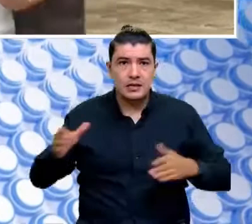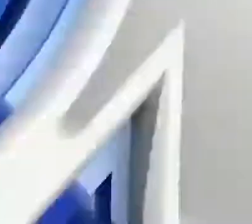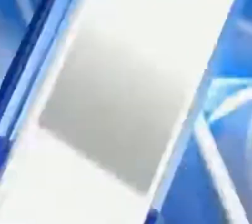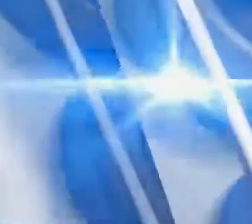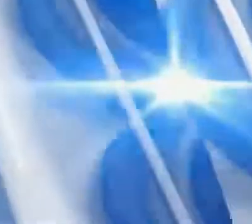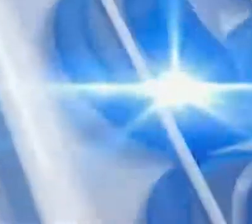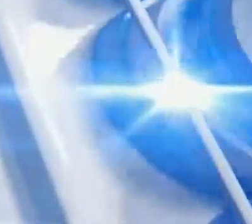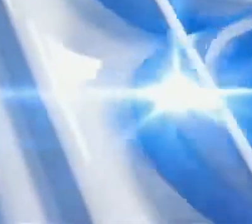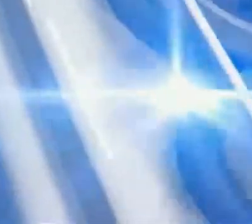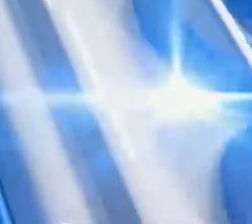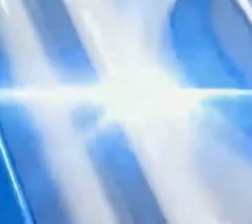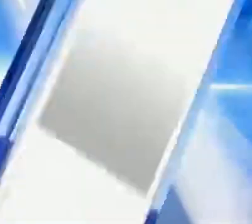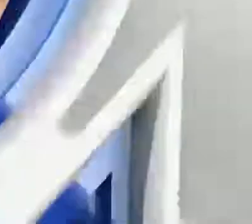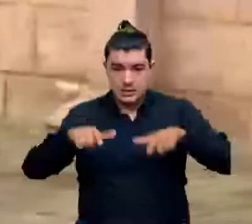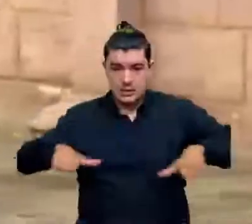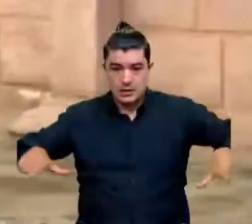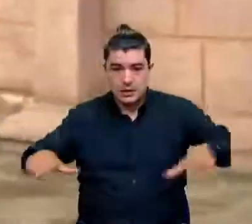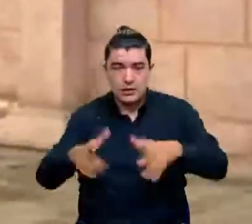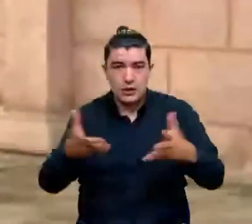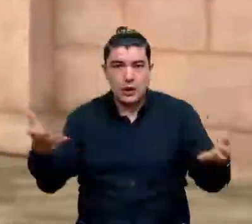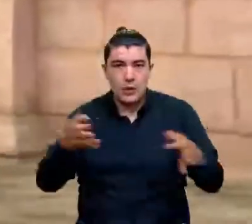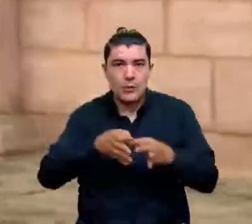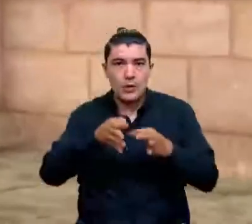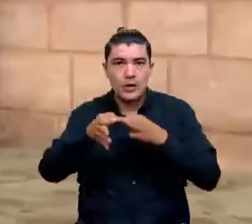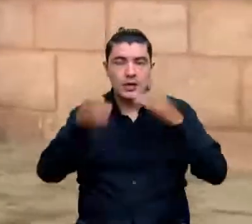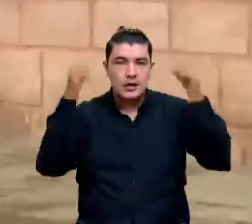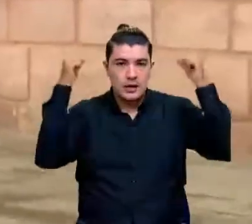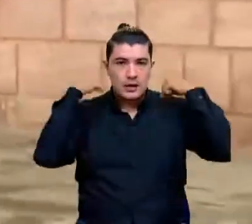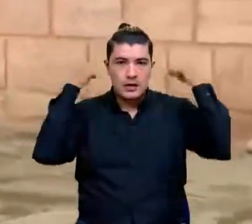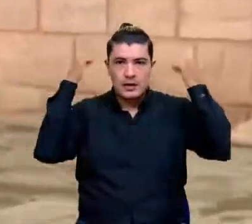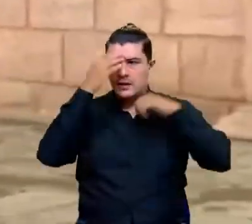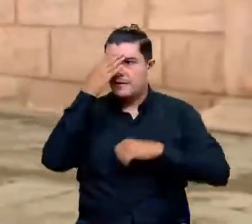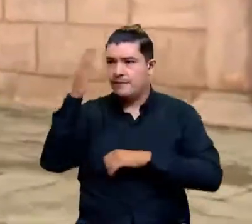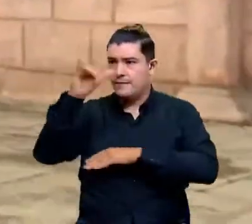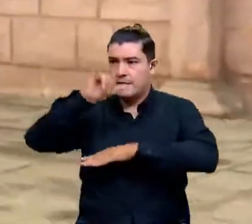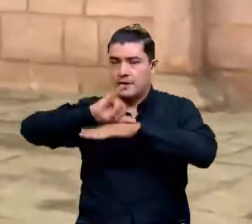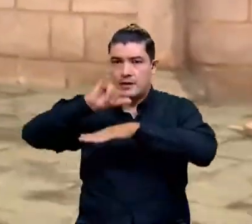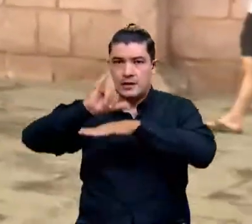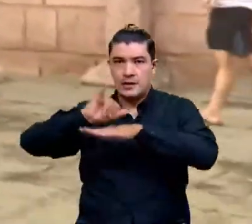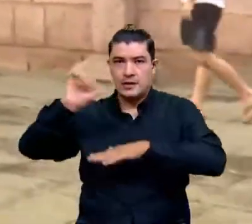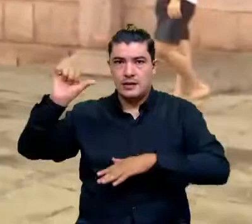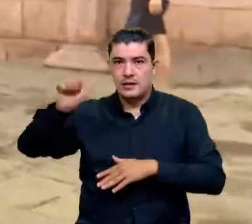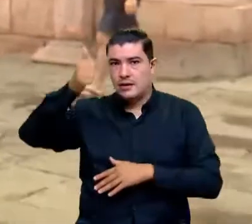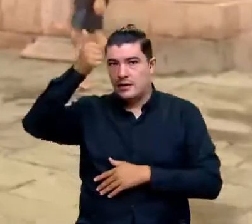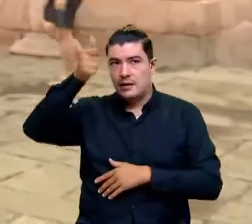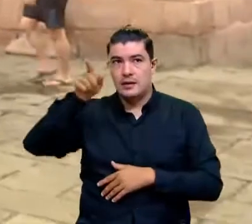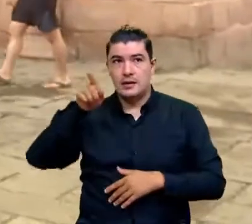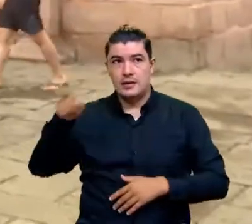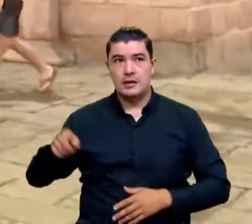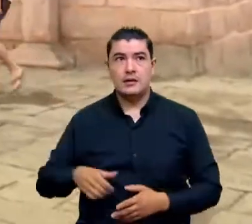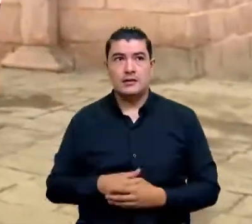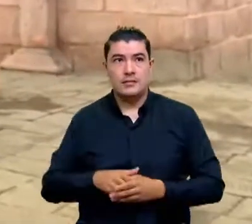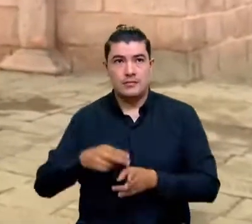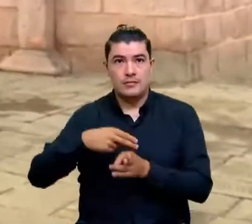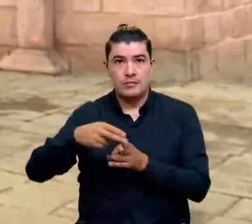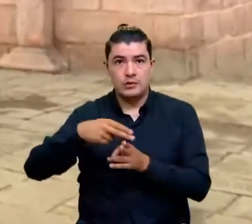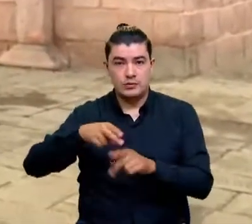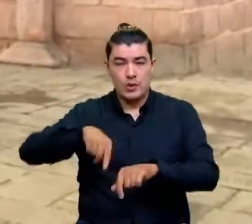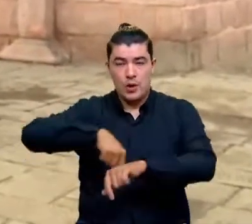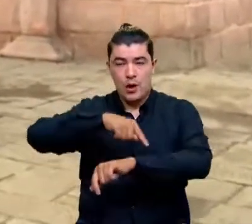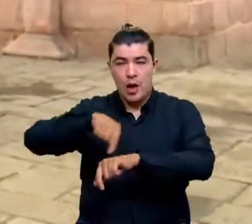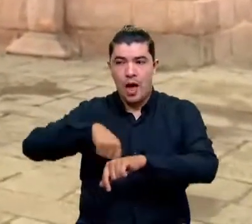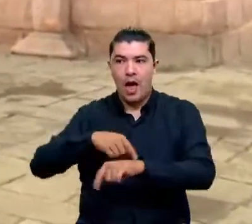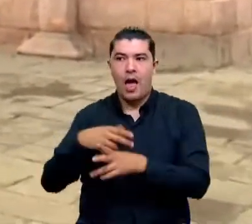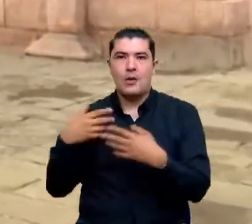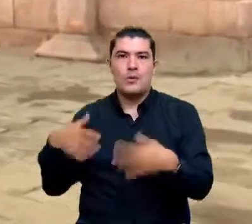saludo acá, justamente en Piedecuesta, y estoy frente de la iglesia principal, en el cual en contados minutos abrirá sus puertas